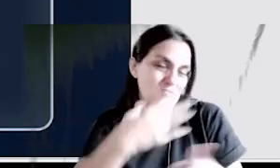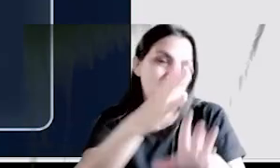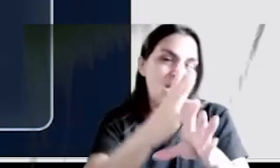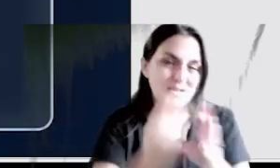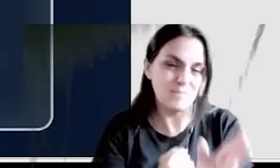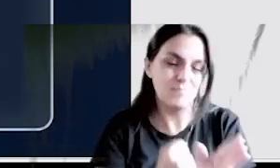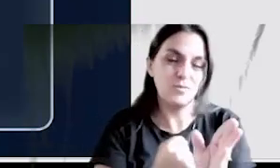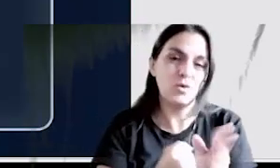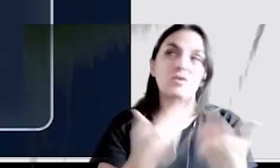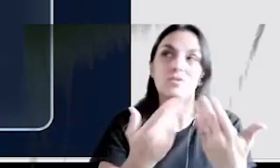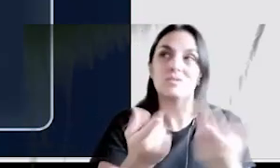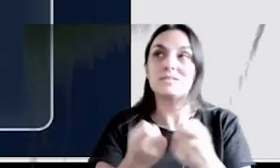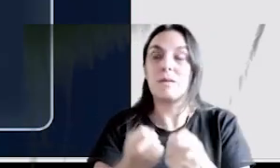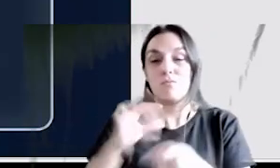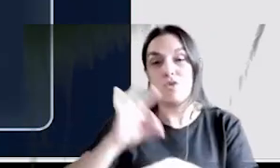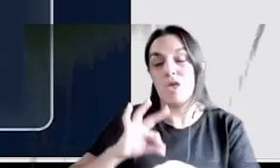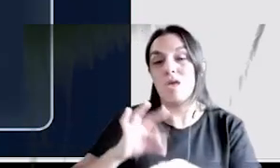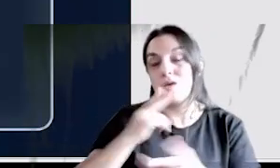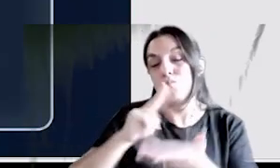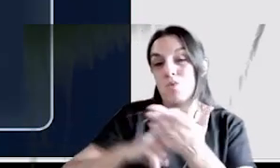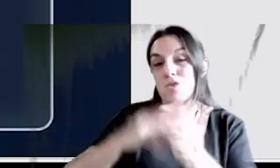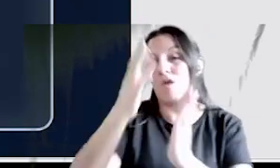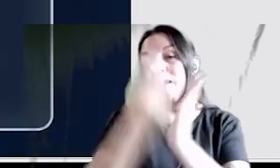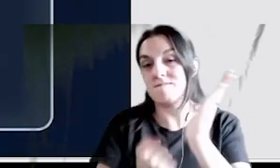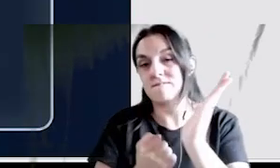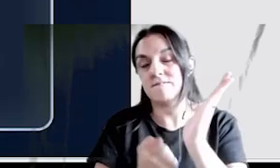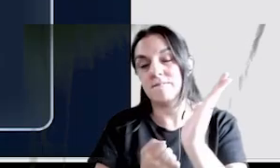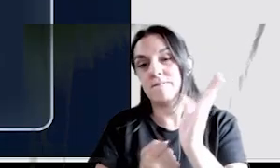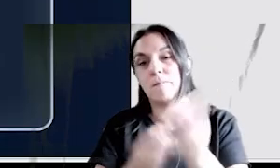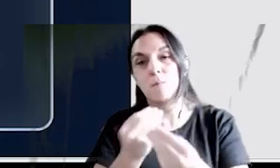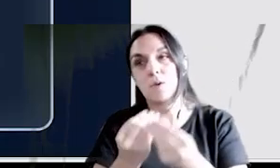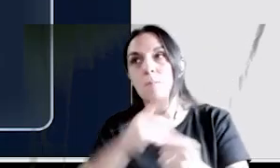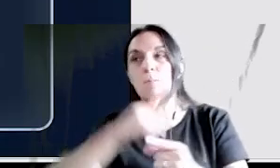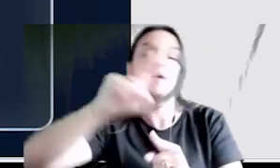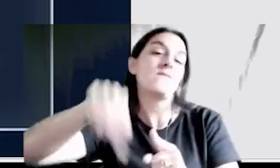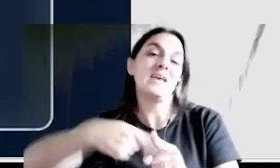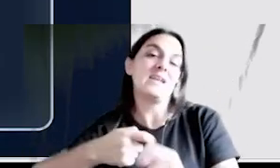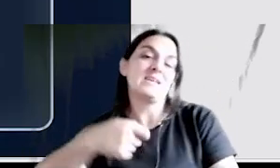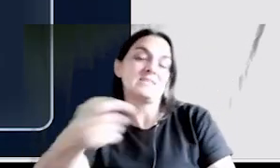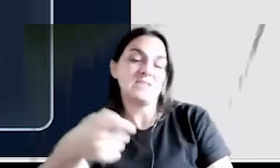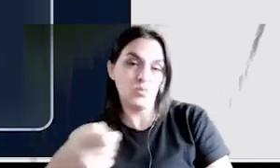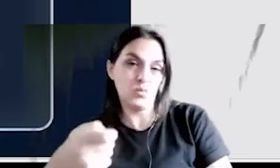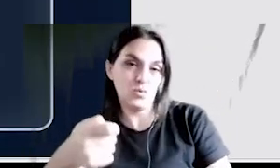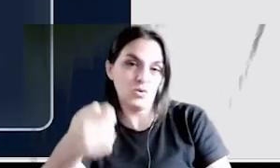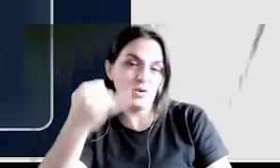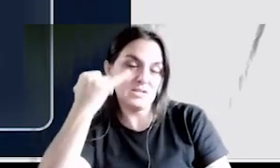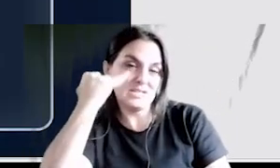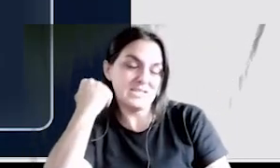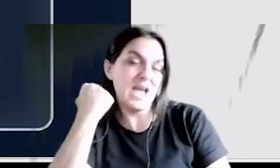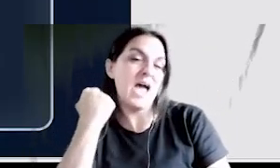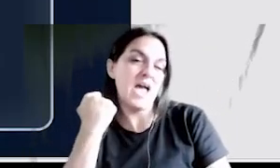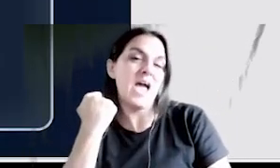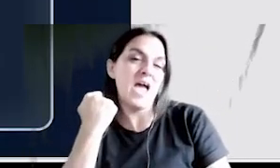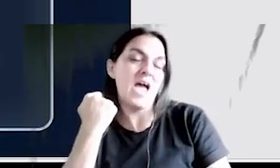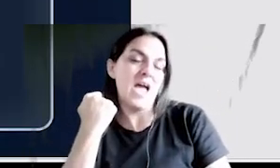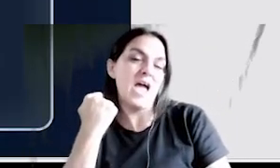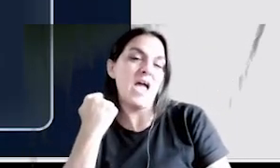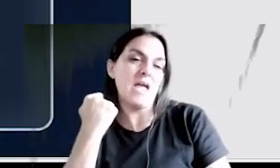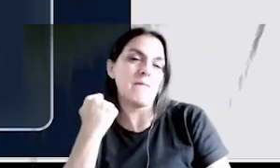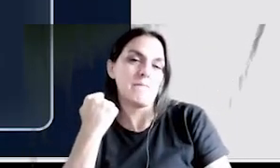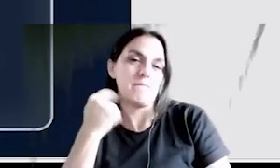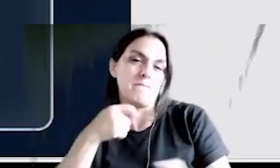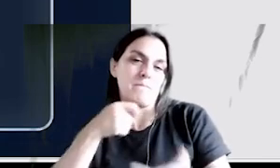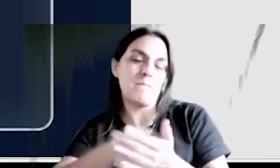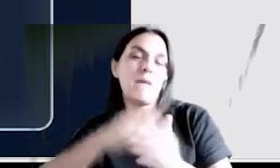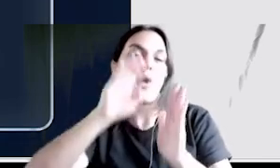sea deducible del impuesto, porque el efecto en el impuesto hace que ese seguro abonado tenga un costo de bolsillo menor